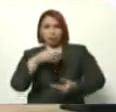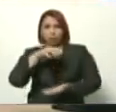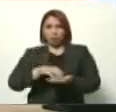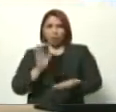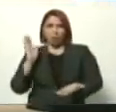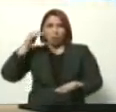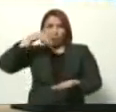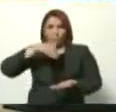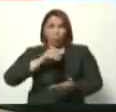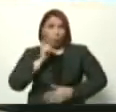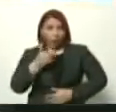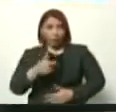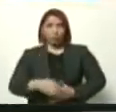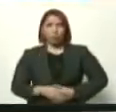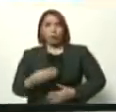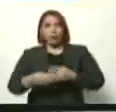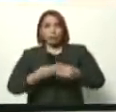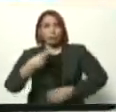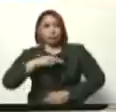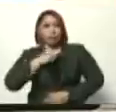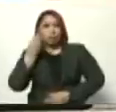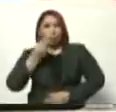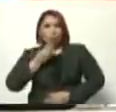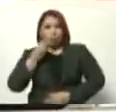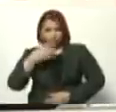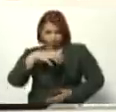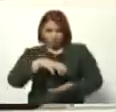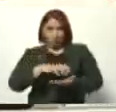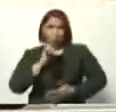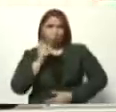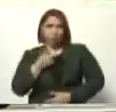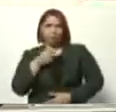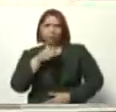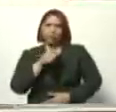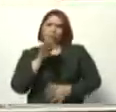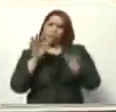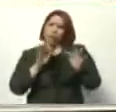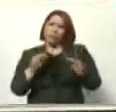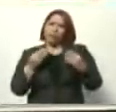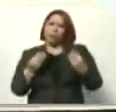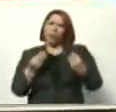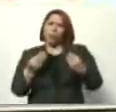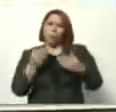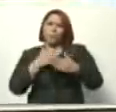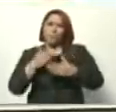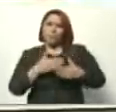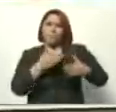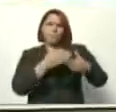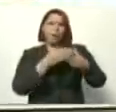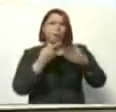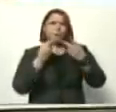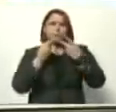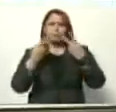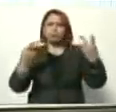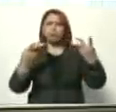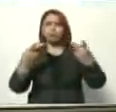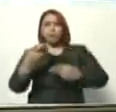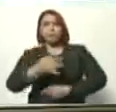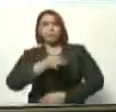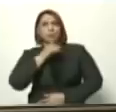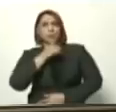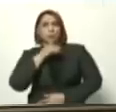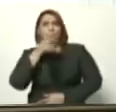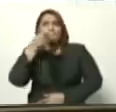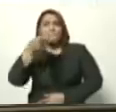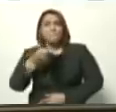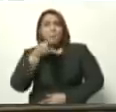venezolana, hecho por nuestros jóvenes. Son mecanismos de compartir información para que la